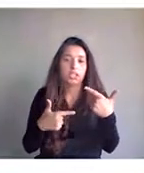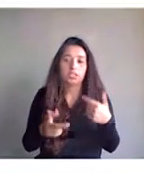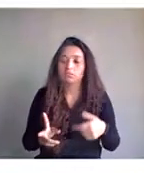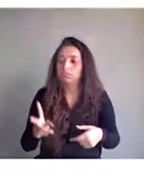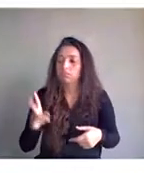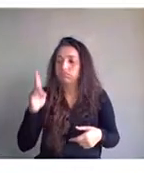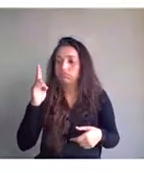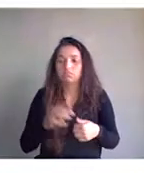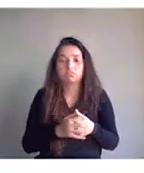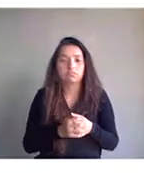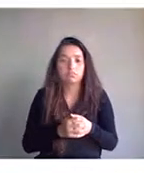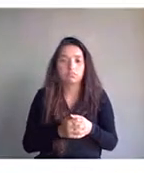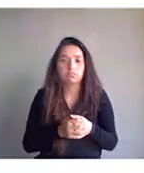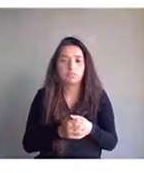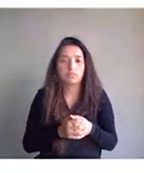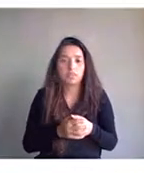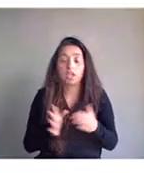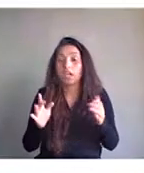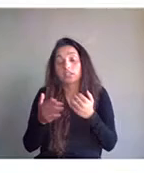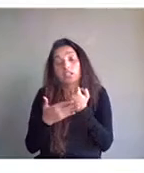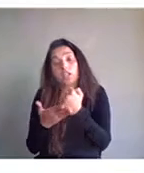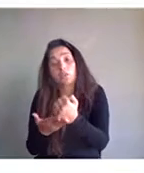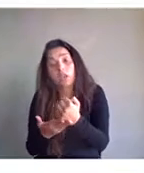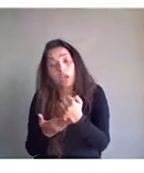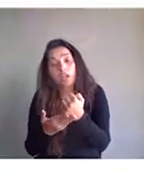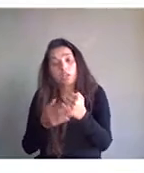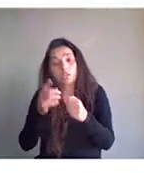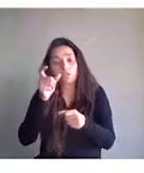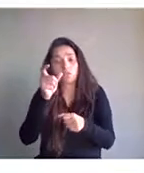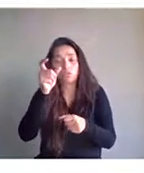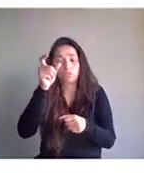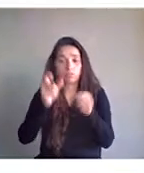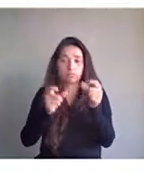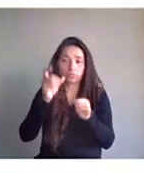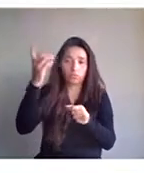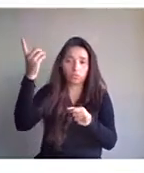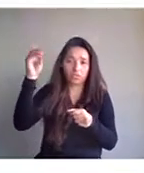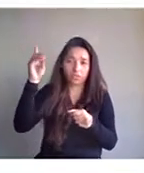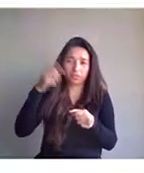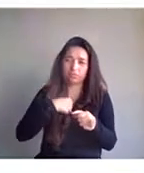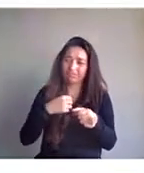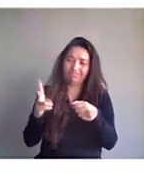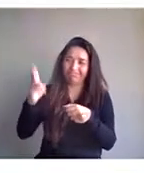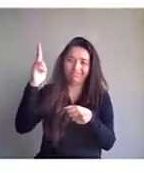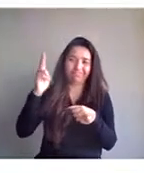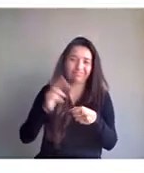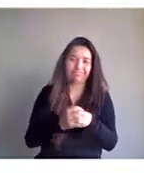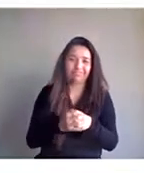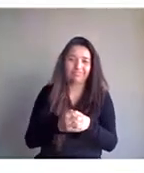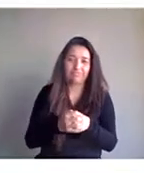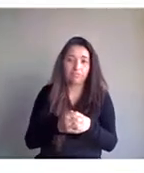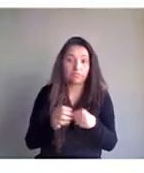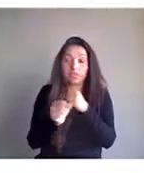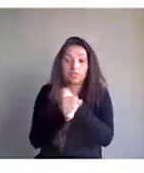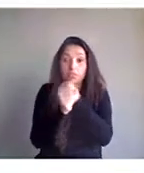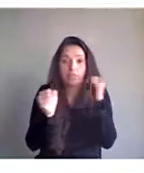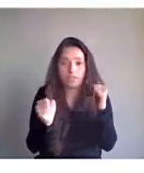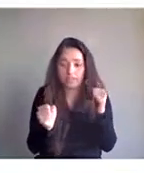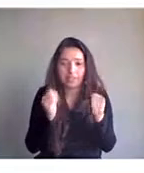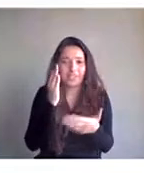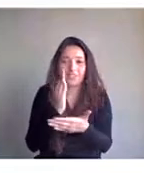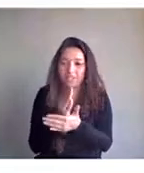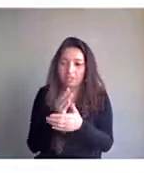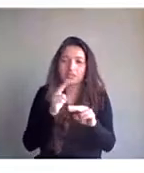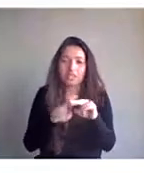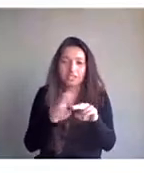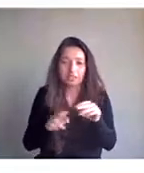de ofrecerme de oportunidades laborales a la población con discapacidad en eso no puede determinar y ni